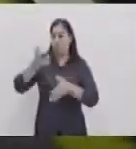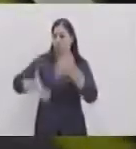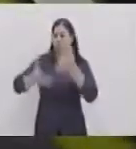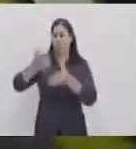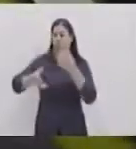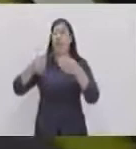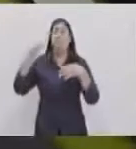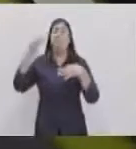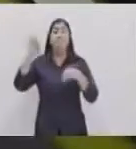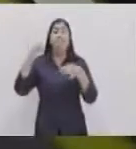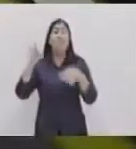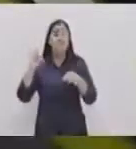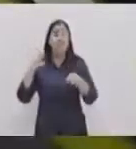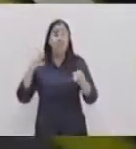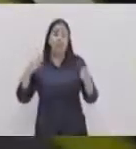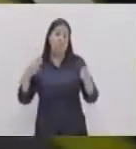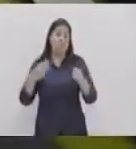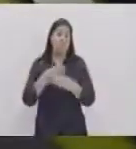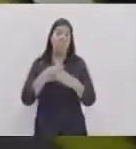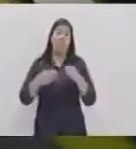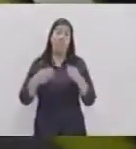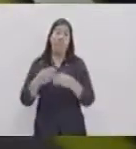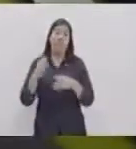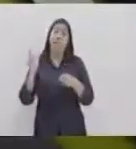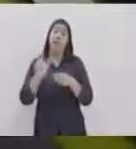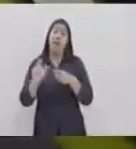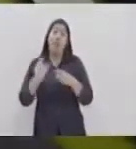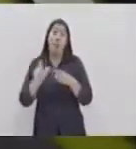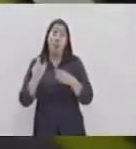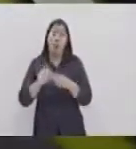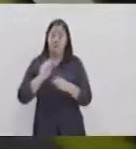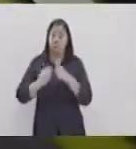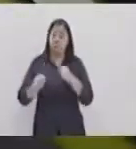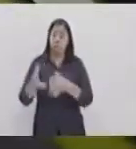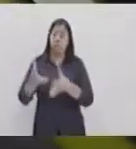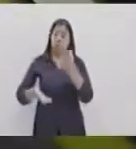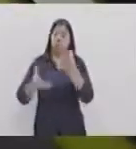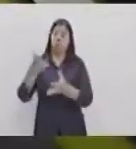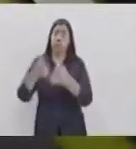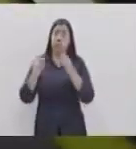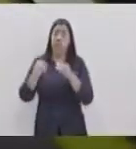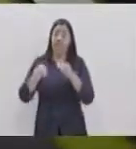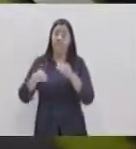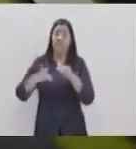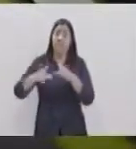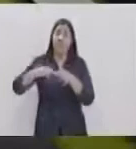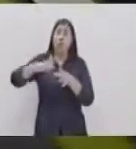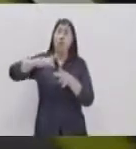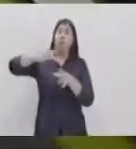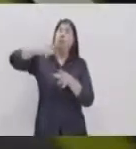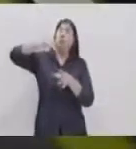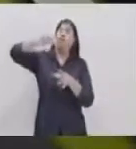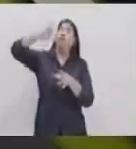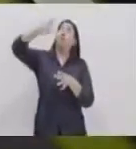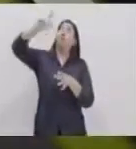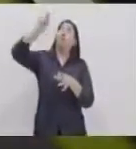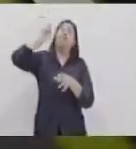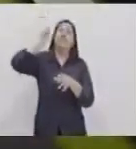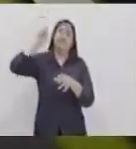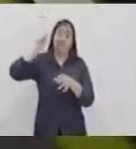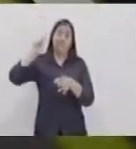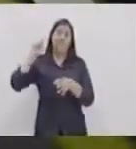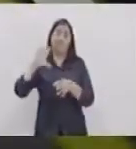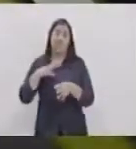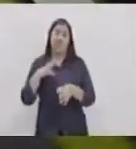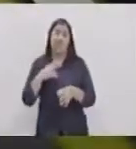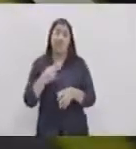cuando quemamos un trozo de madera, en ese acto de ese proceso de la combustión, esos resultados, esos